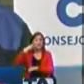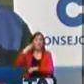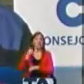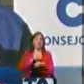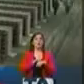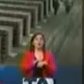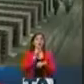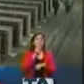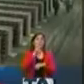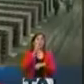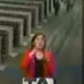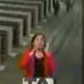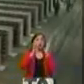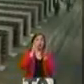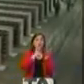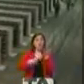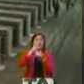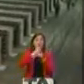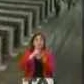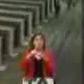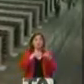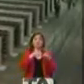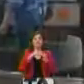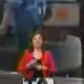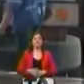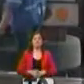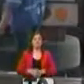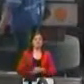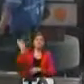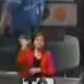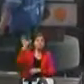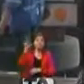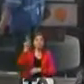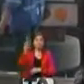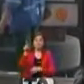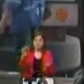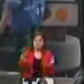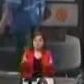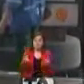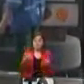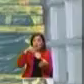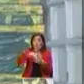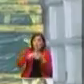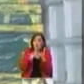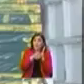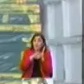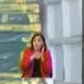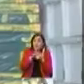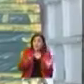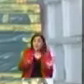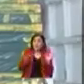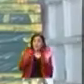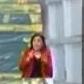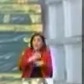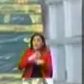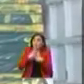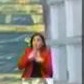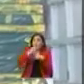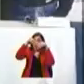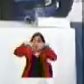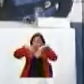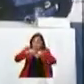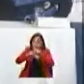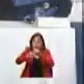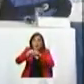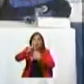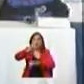25 de enero. Debido a las condiciones climáticas, esta ocasión los paquetes estarán dentro de un empaque plástico para garantizar la integridad del material